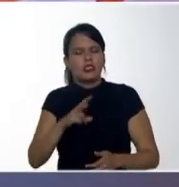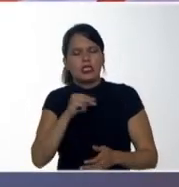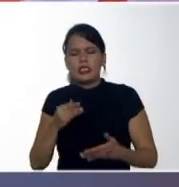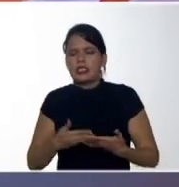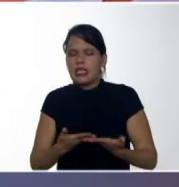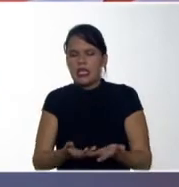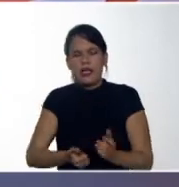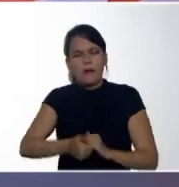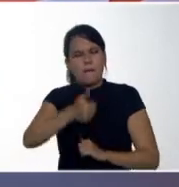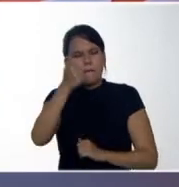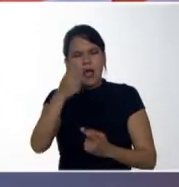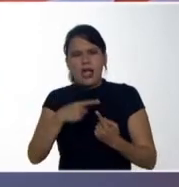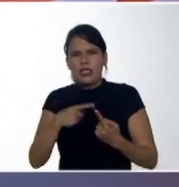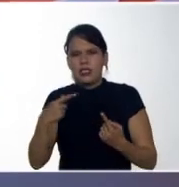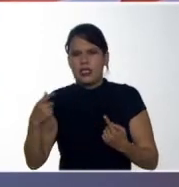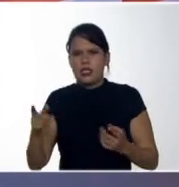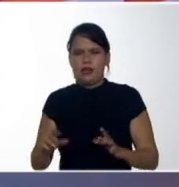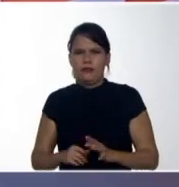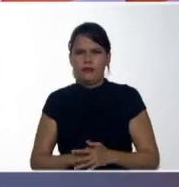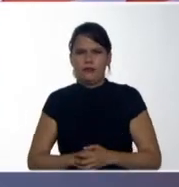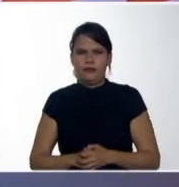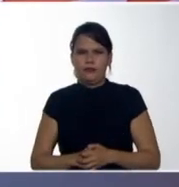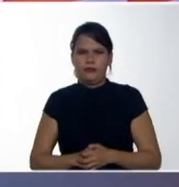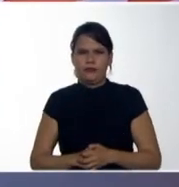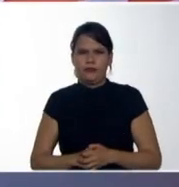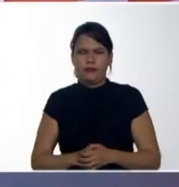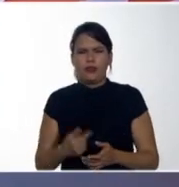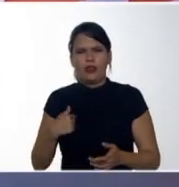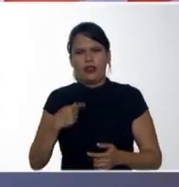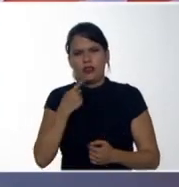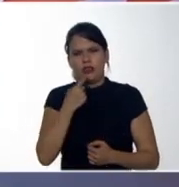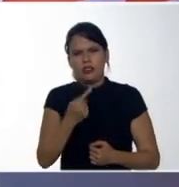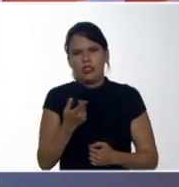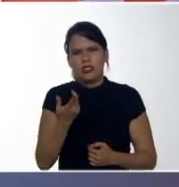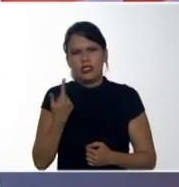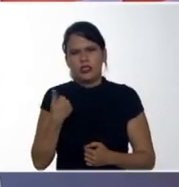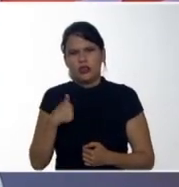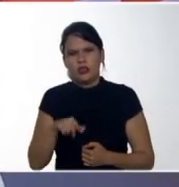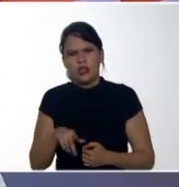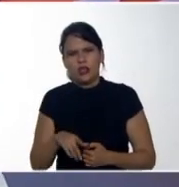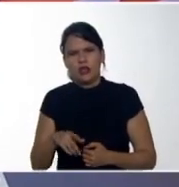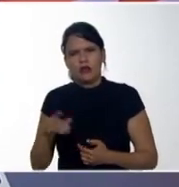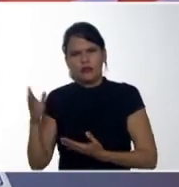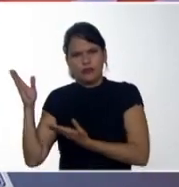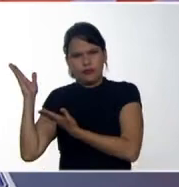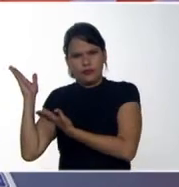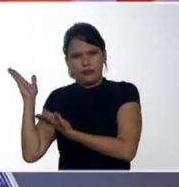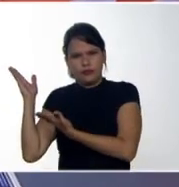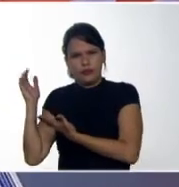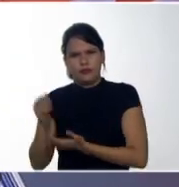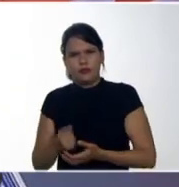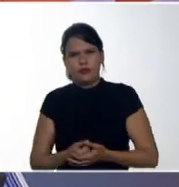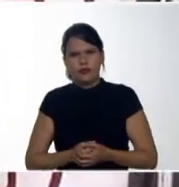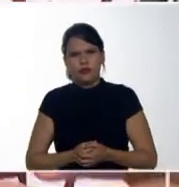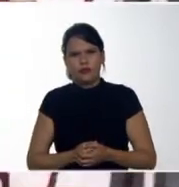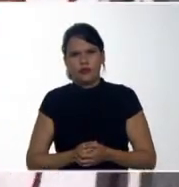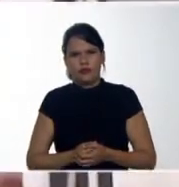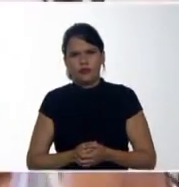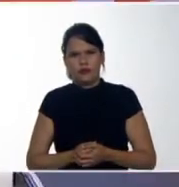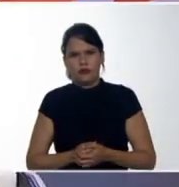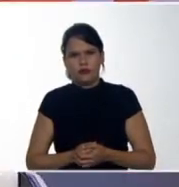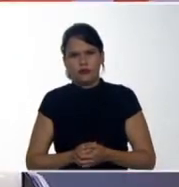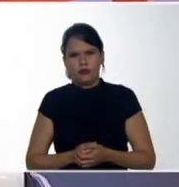adicional o ningún dispositivo. Es decir, si yo tengo este dispositivo acá que me está